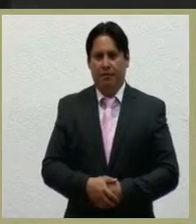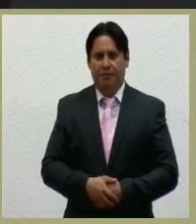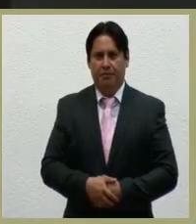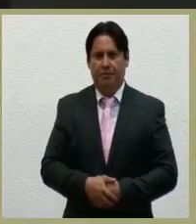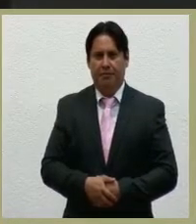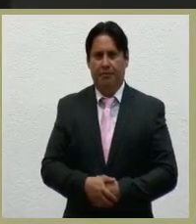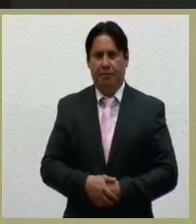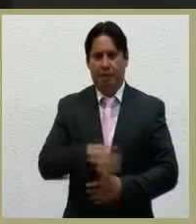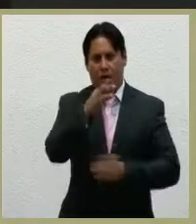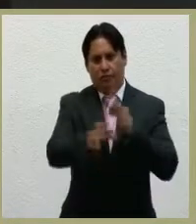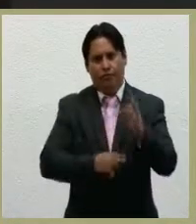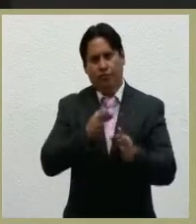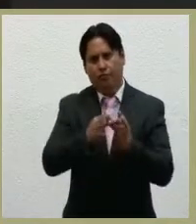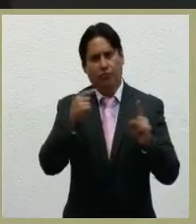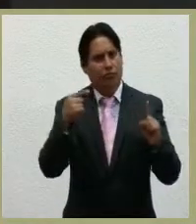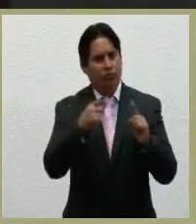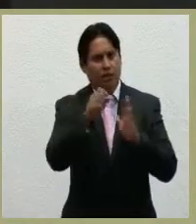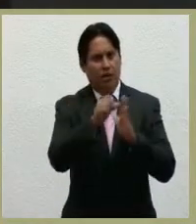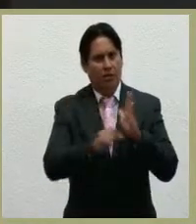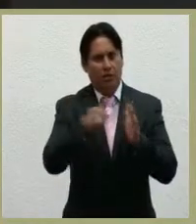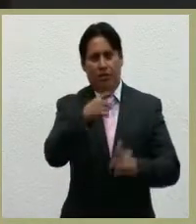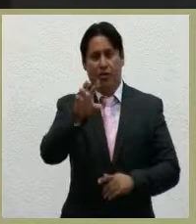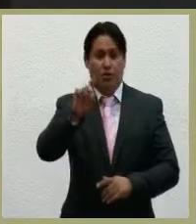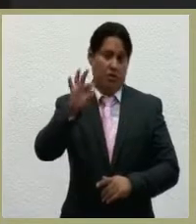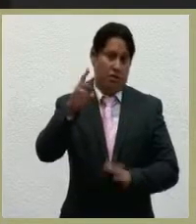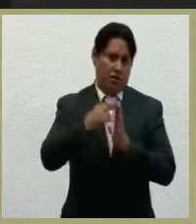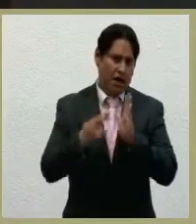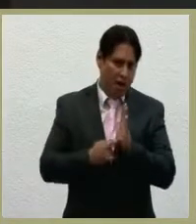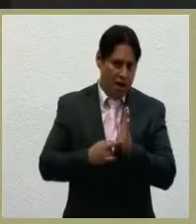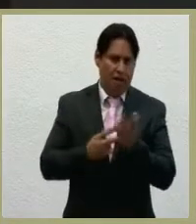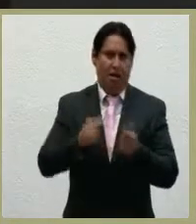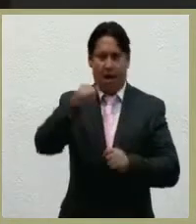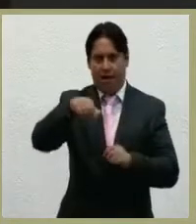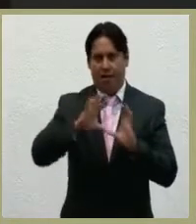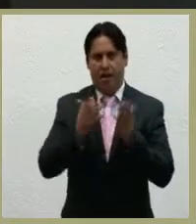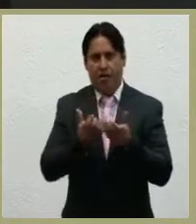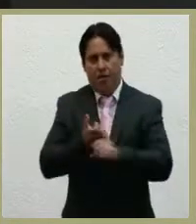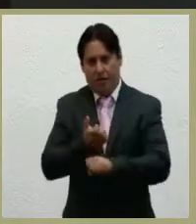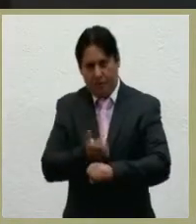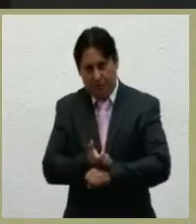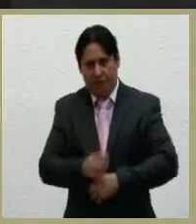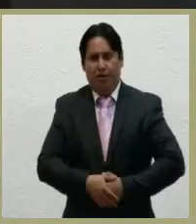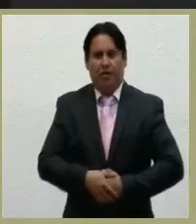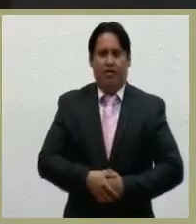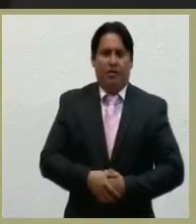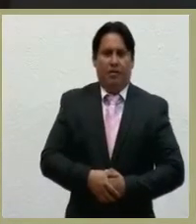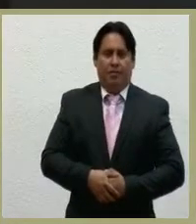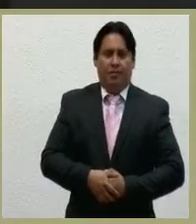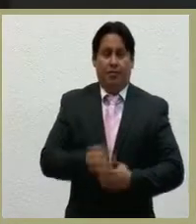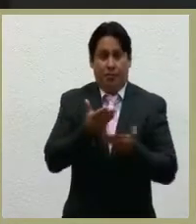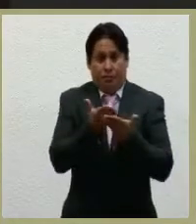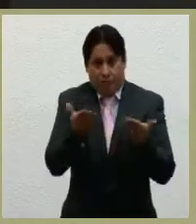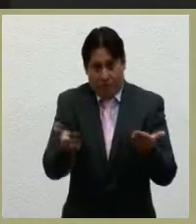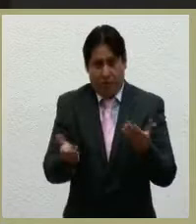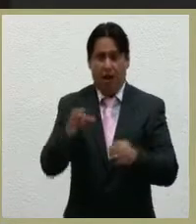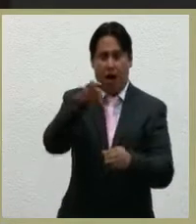En cumplimiento al artículo 133 del reglamento interior de este propio Poder Legislativo, procederemos a